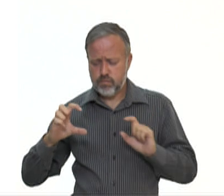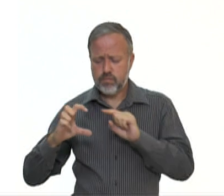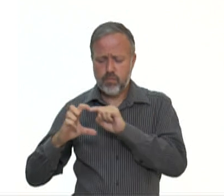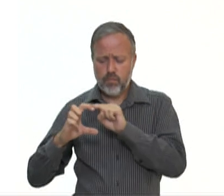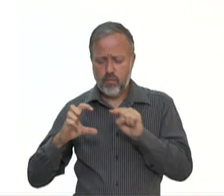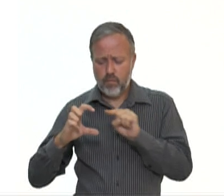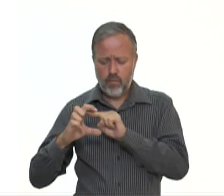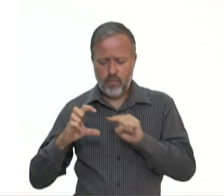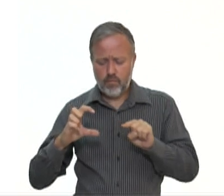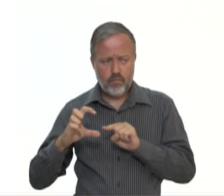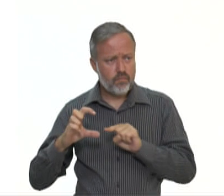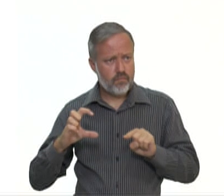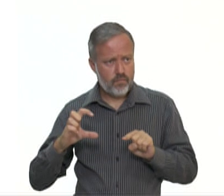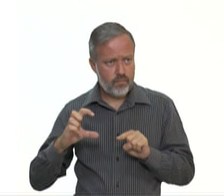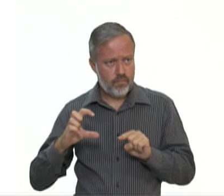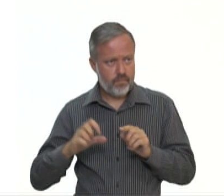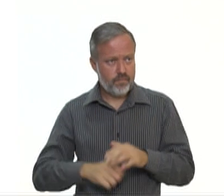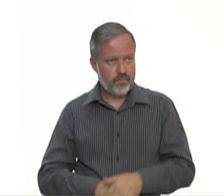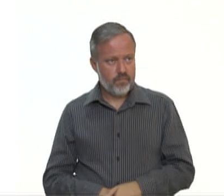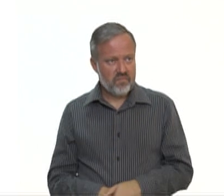periódico El País.